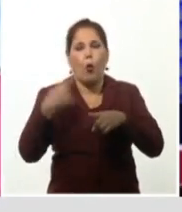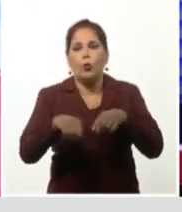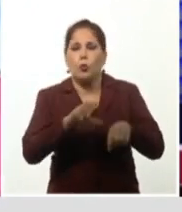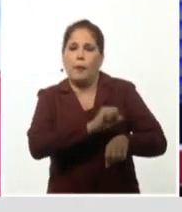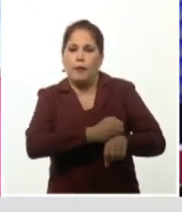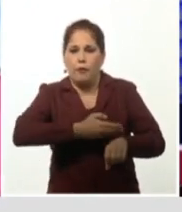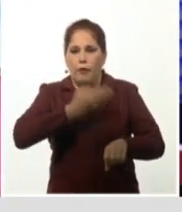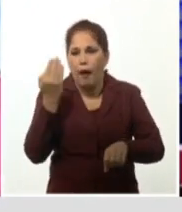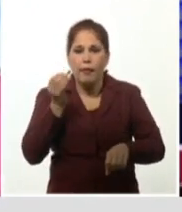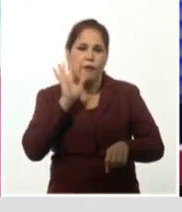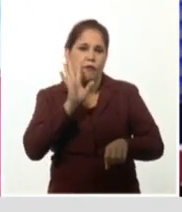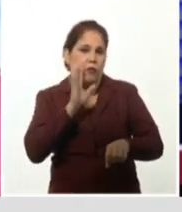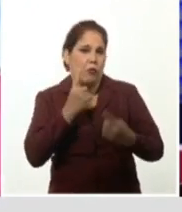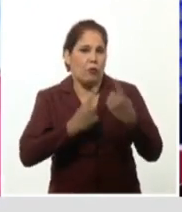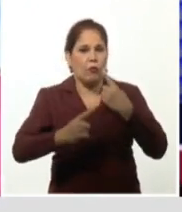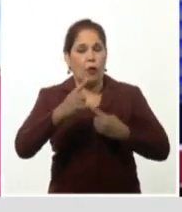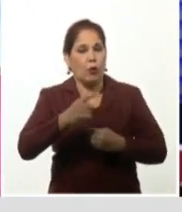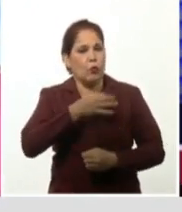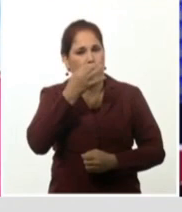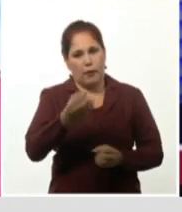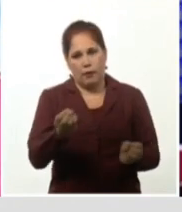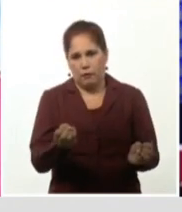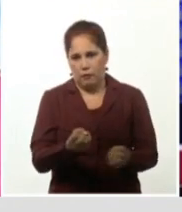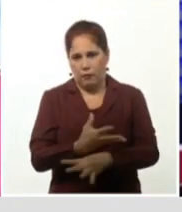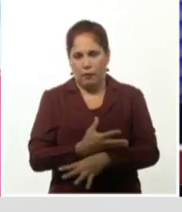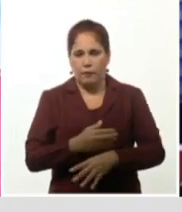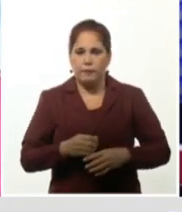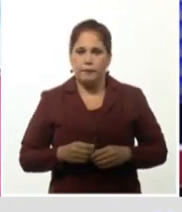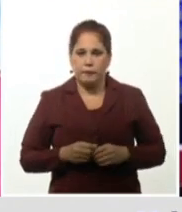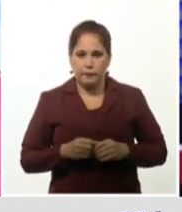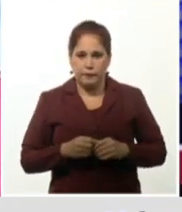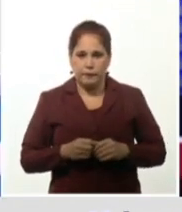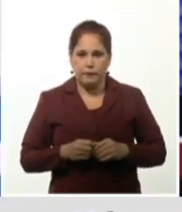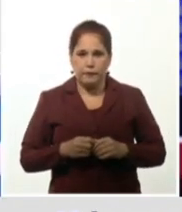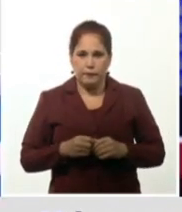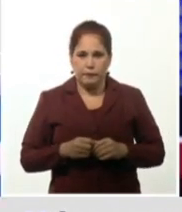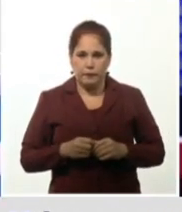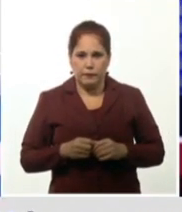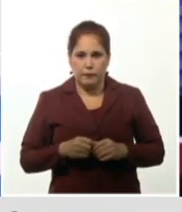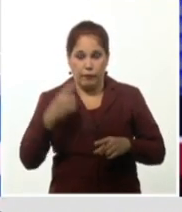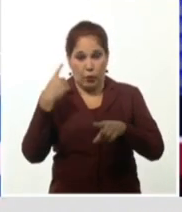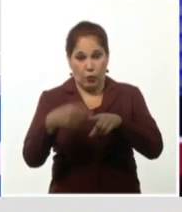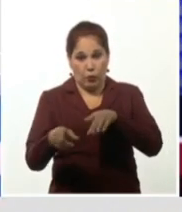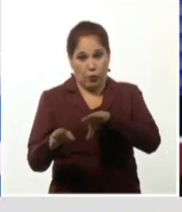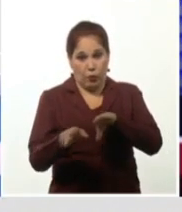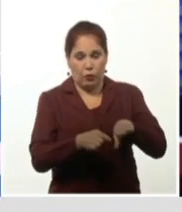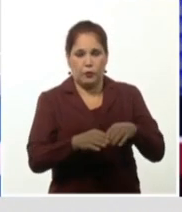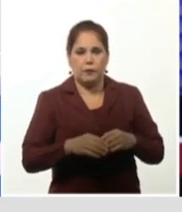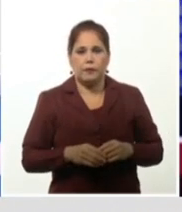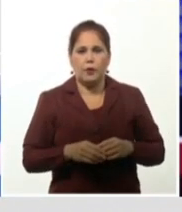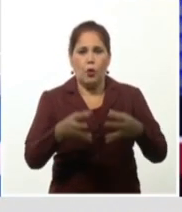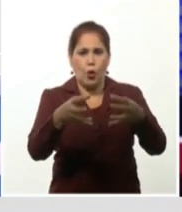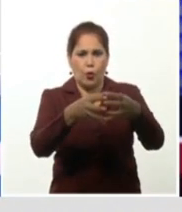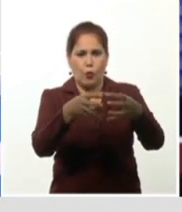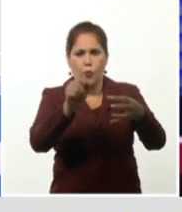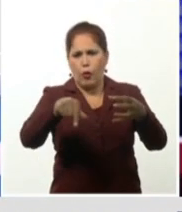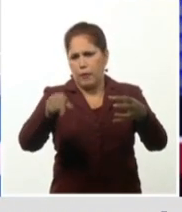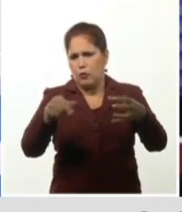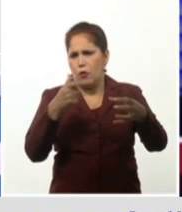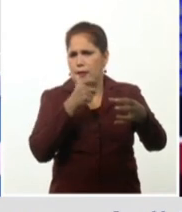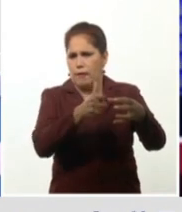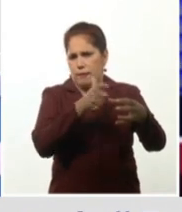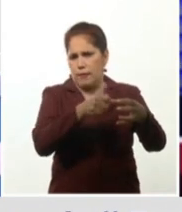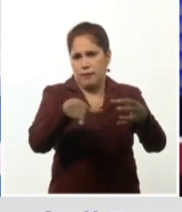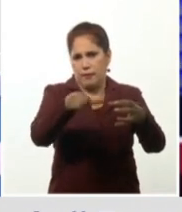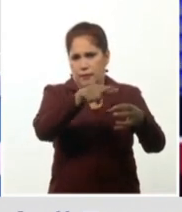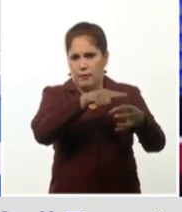eso es que se recomienda no vacunar con procesos infecciosos. Doctora, en las intervenciones que han realizado los científicos